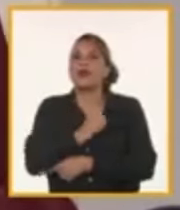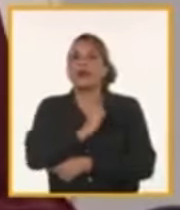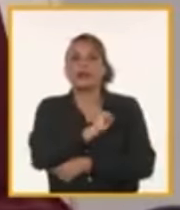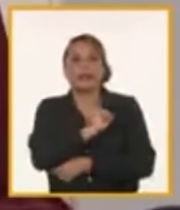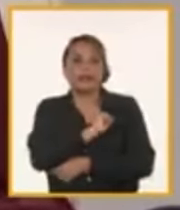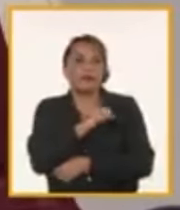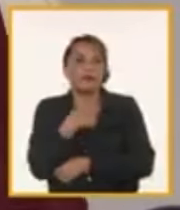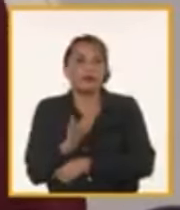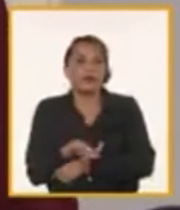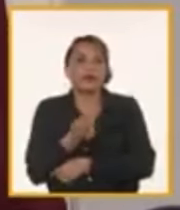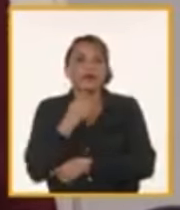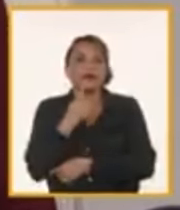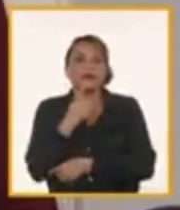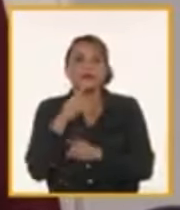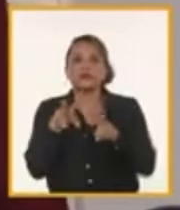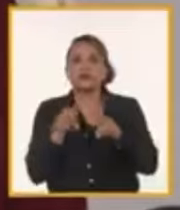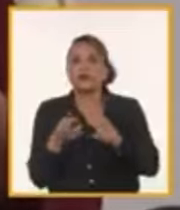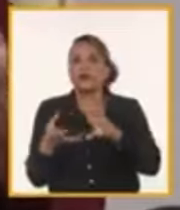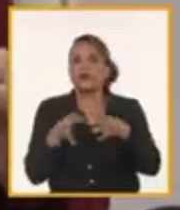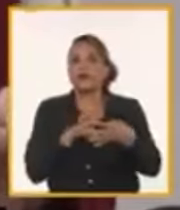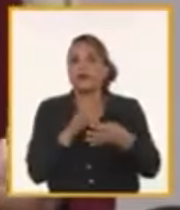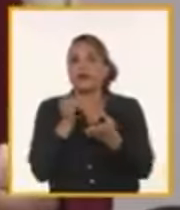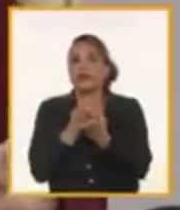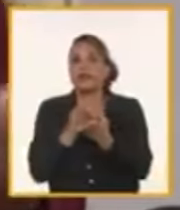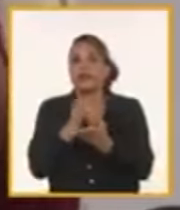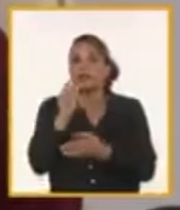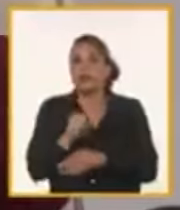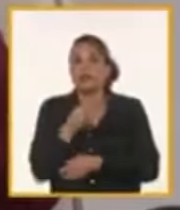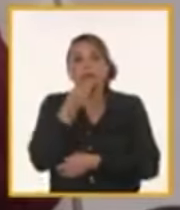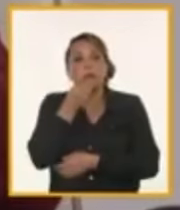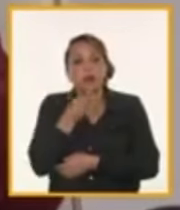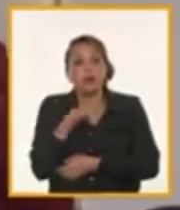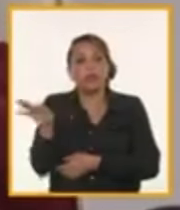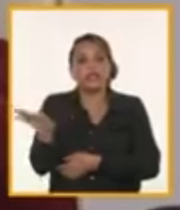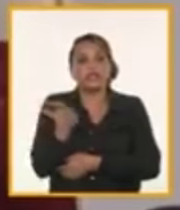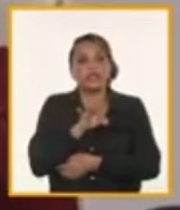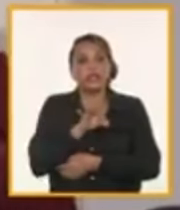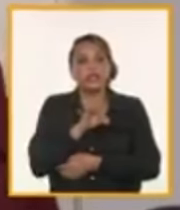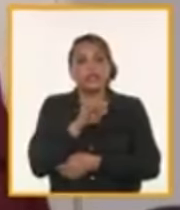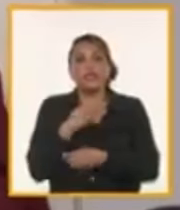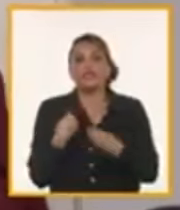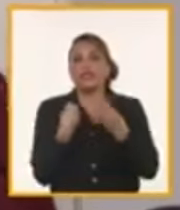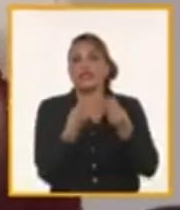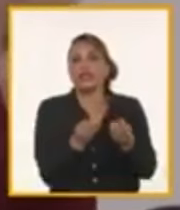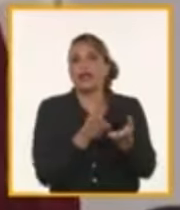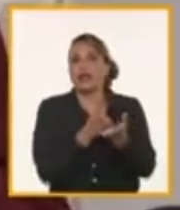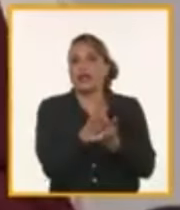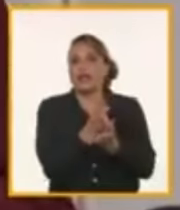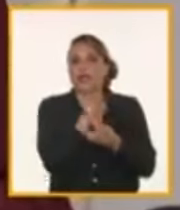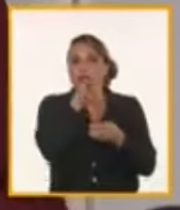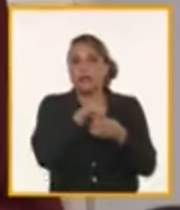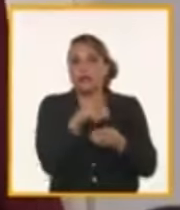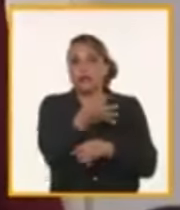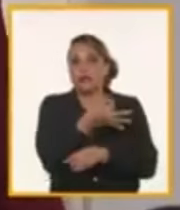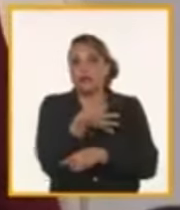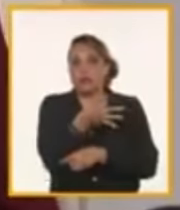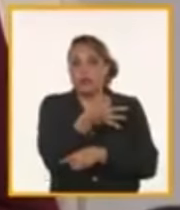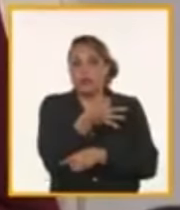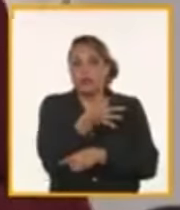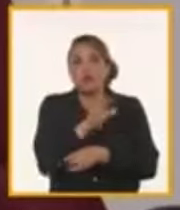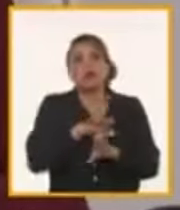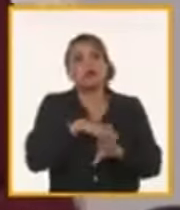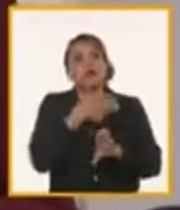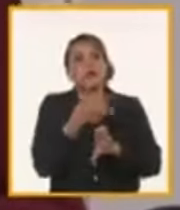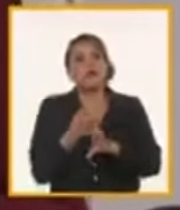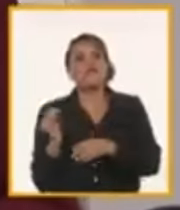ese enfoque territorial para que el estudiante pueda seleccionar y se le otorgue la carrera desde su municipio para que regrese al